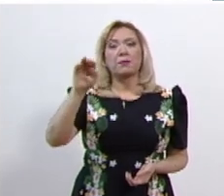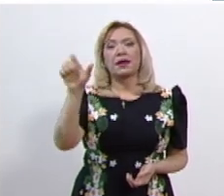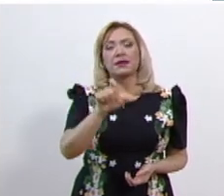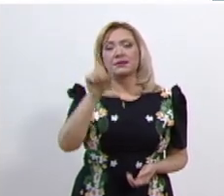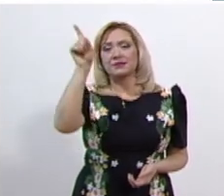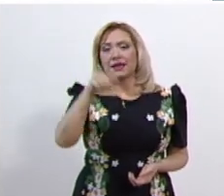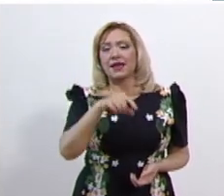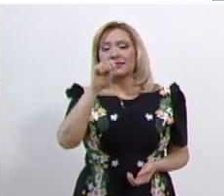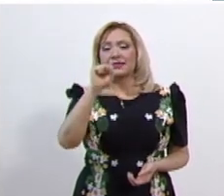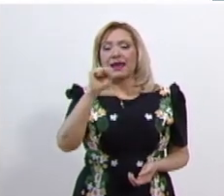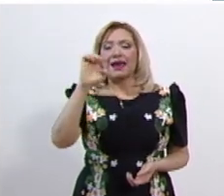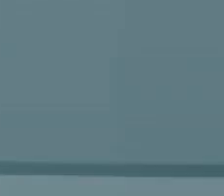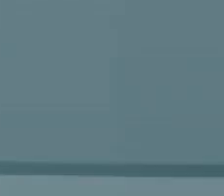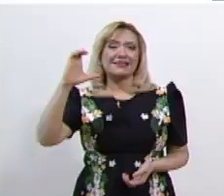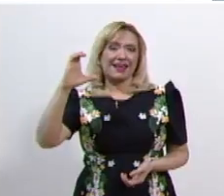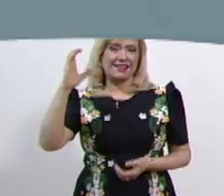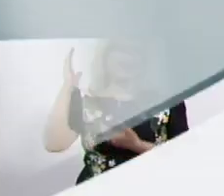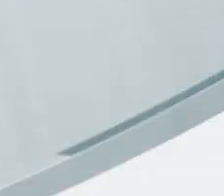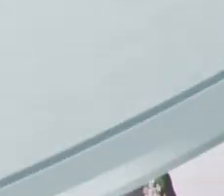www.sitios.scjn.gov.mx/CEC.